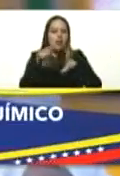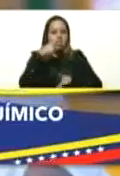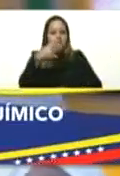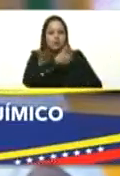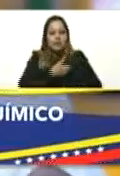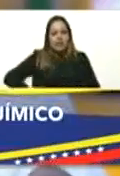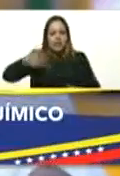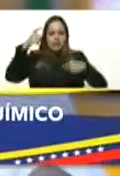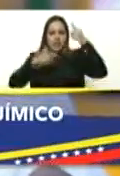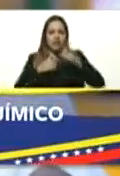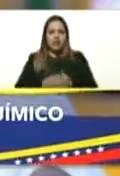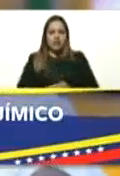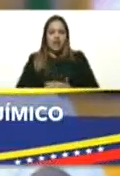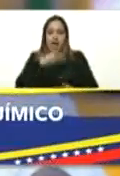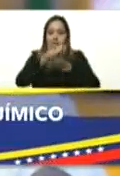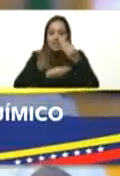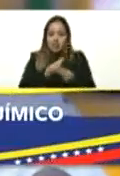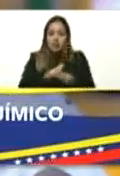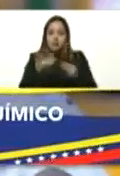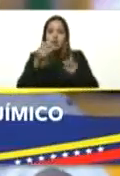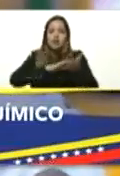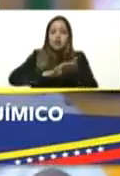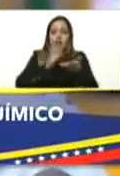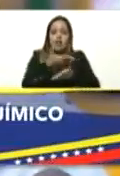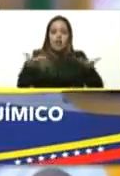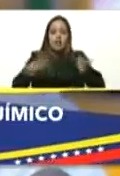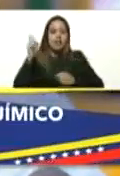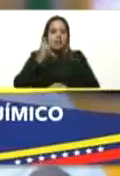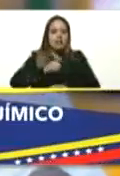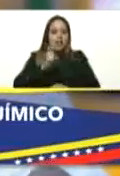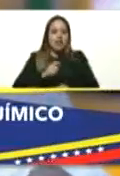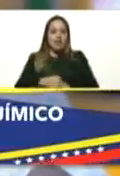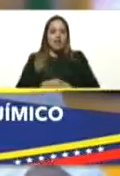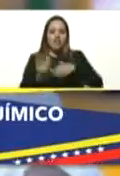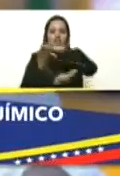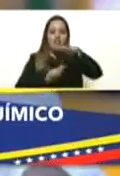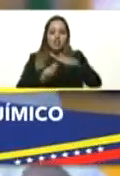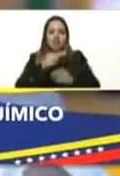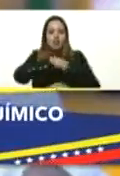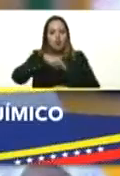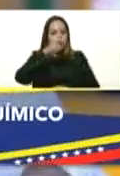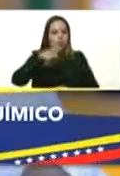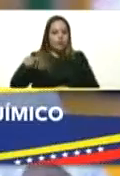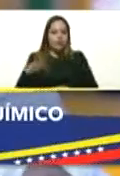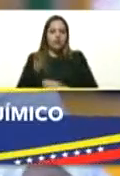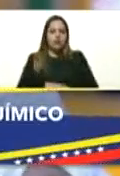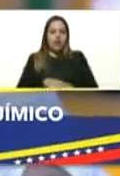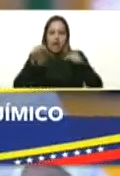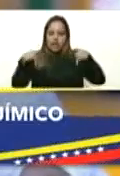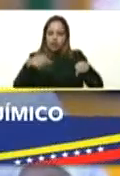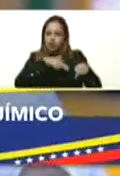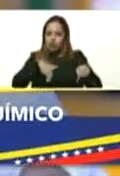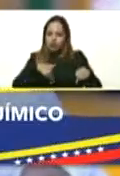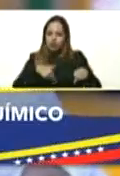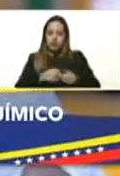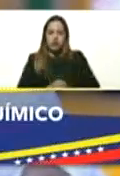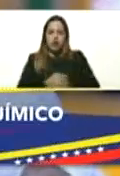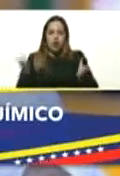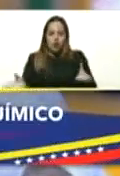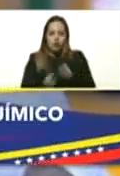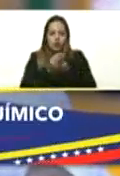Chávez, producir para satisfacer las necesidades básicas de nuestro pueblo. Y aquí estamos, junto con la